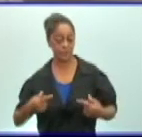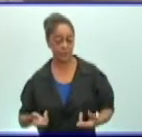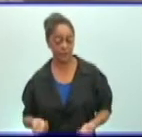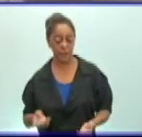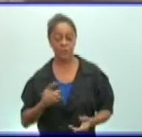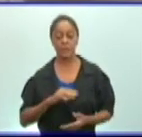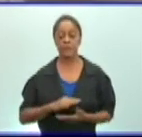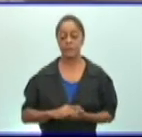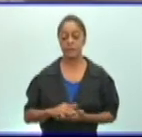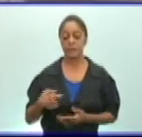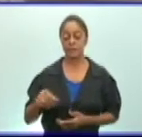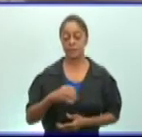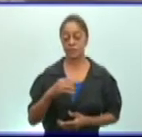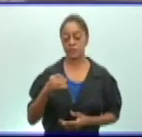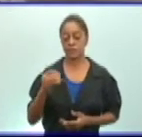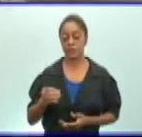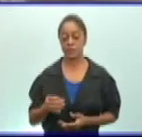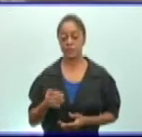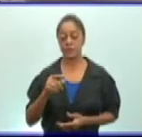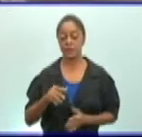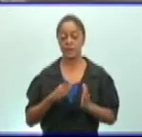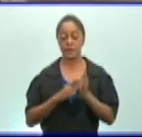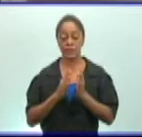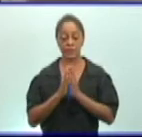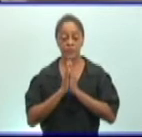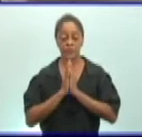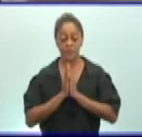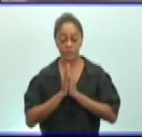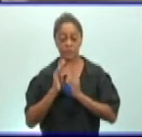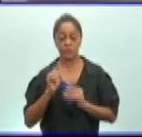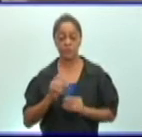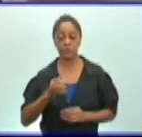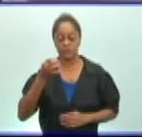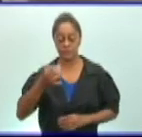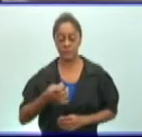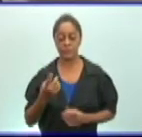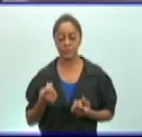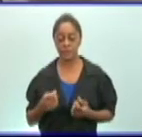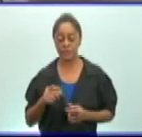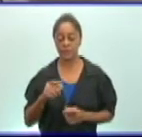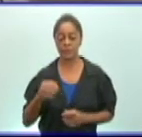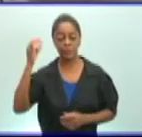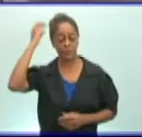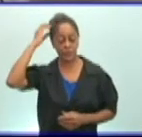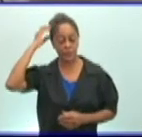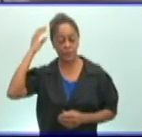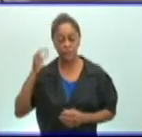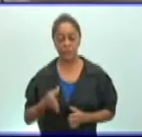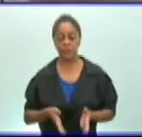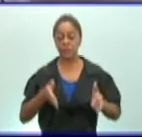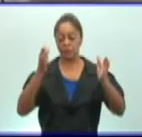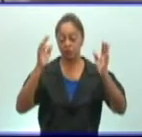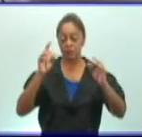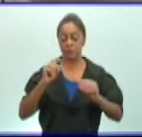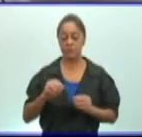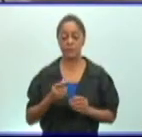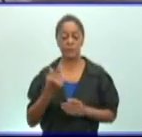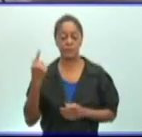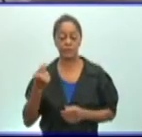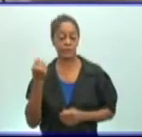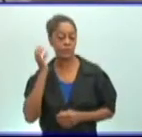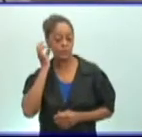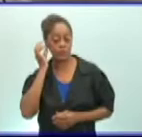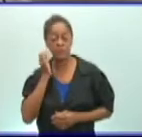acciones y decisiones de toda índole. La religión era un culto civil necesario para el bienestar del Estado. Los templos dedicados a un dios o a una